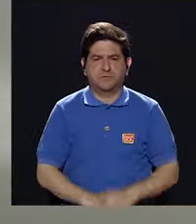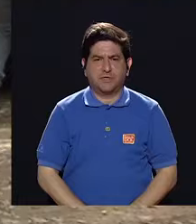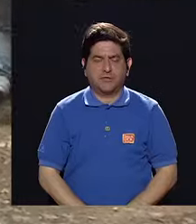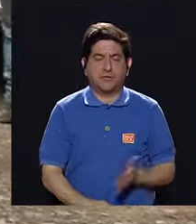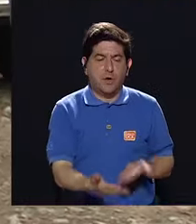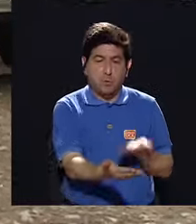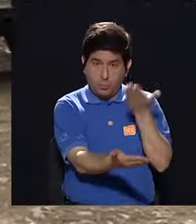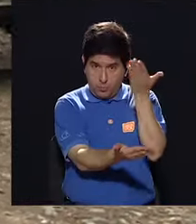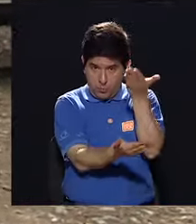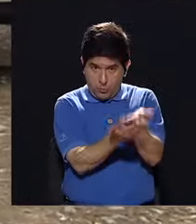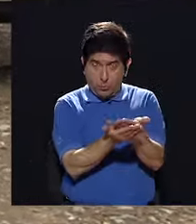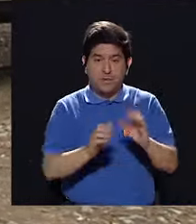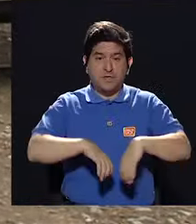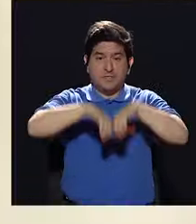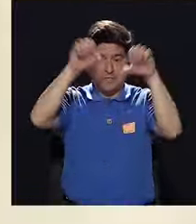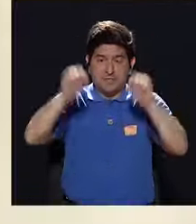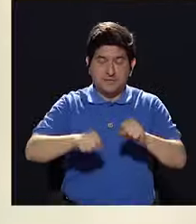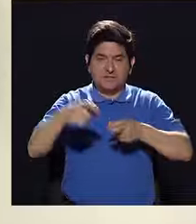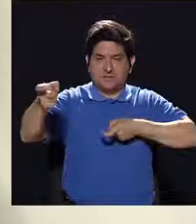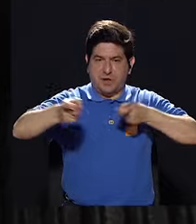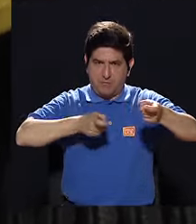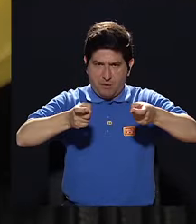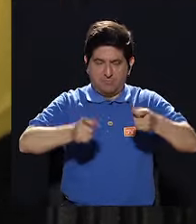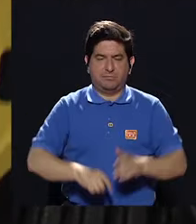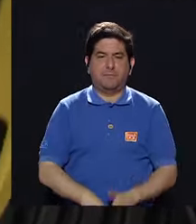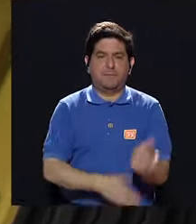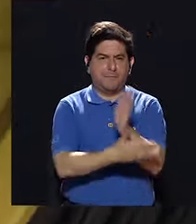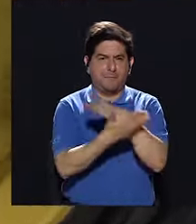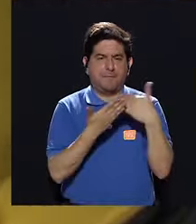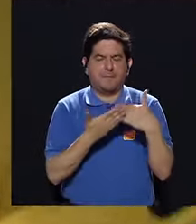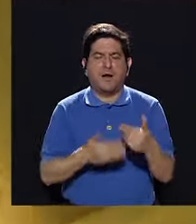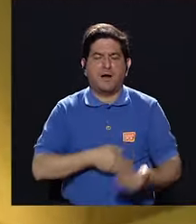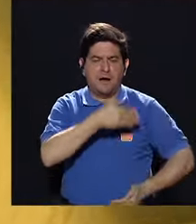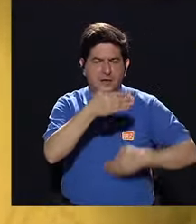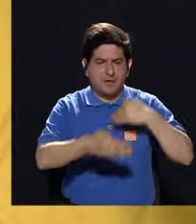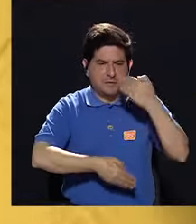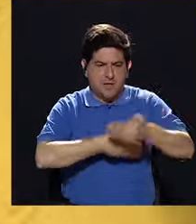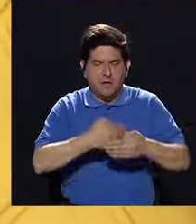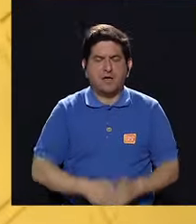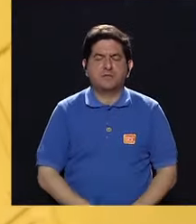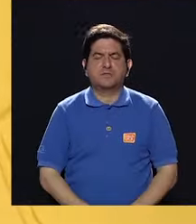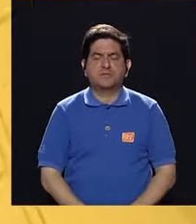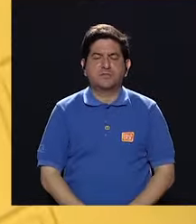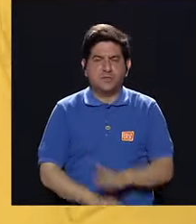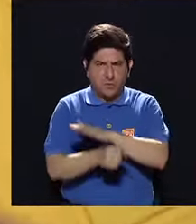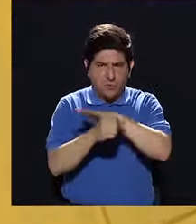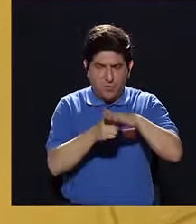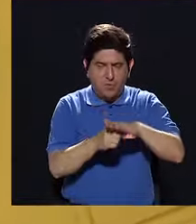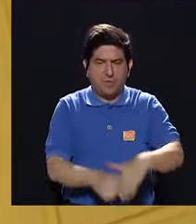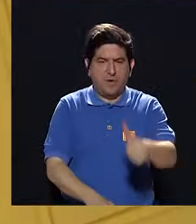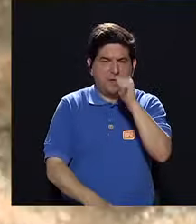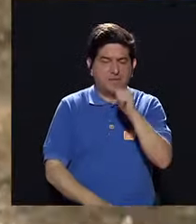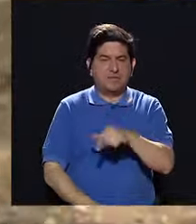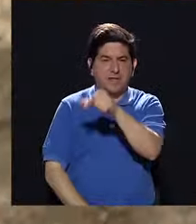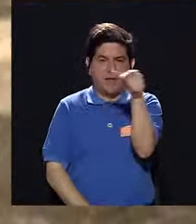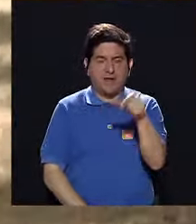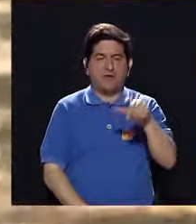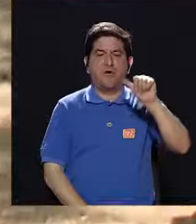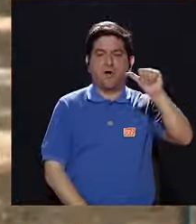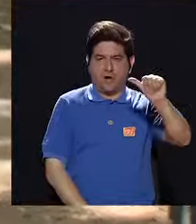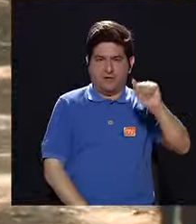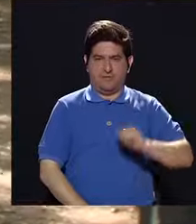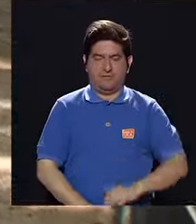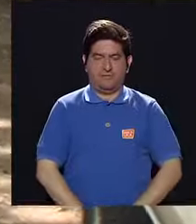desarrollando una propuesta de sistema de regulación como parte de la gestión integral del recurso hídrico en la cuenca del